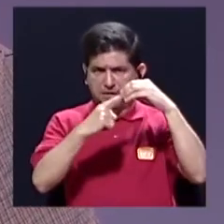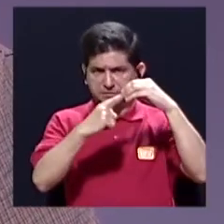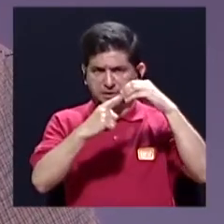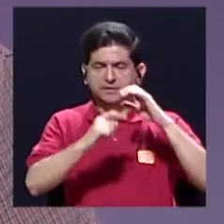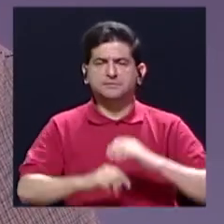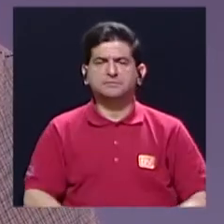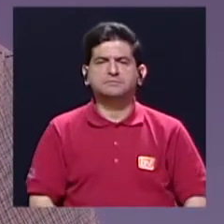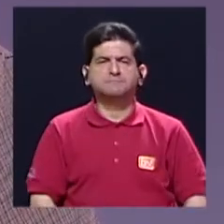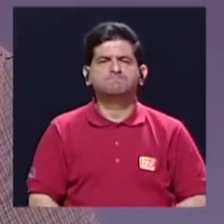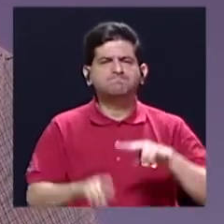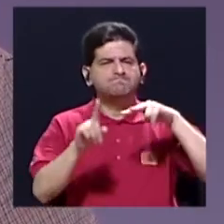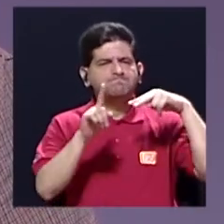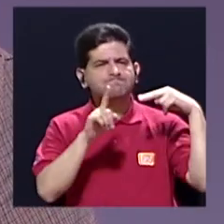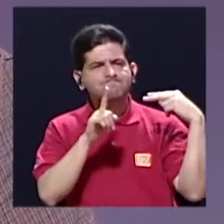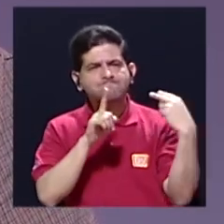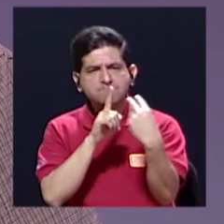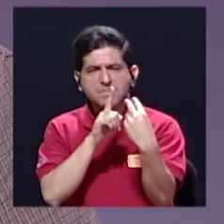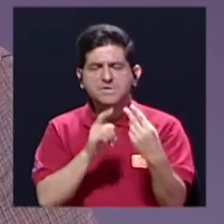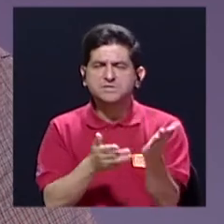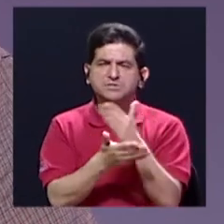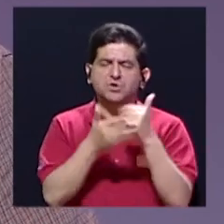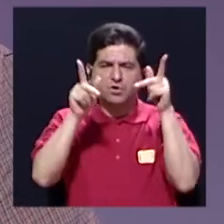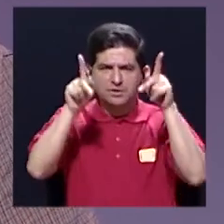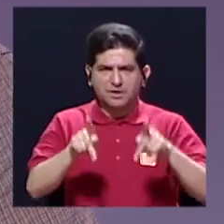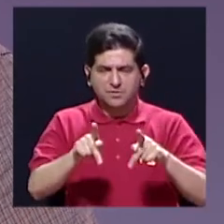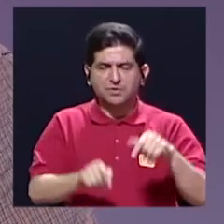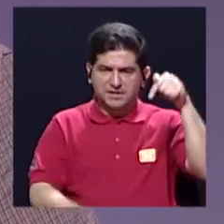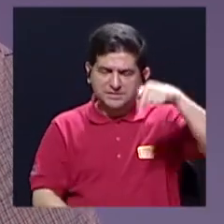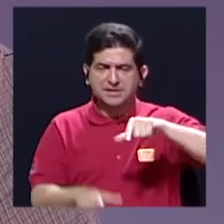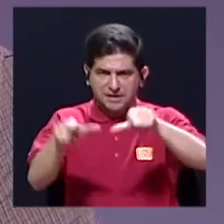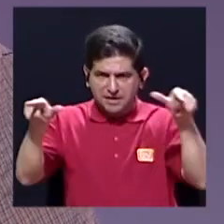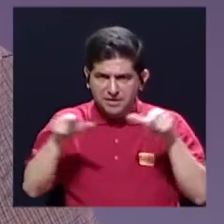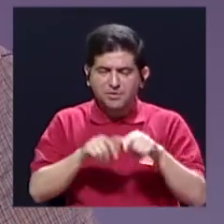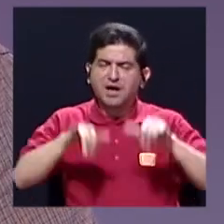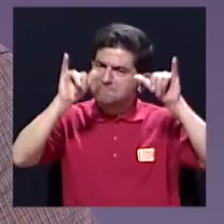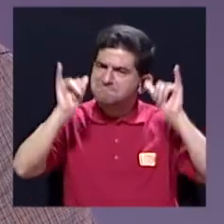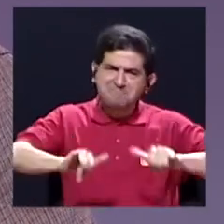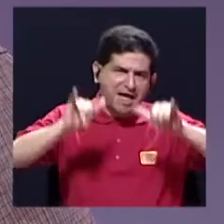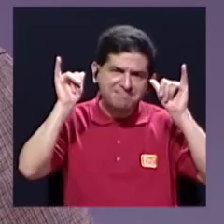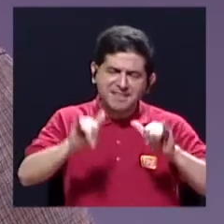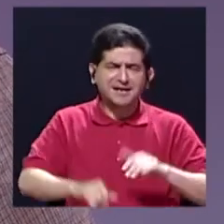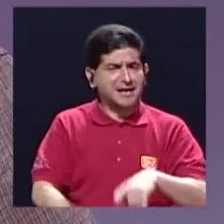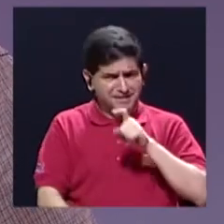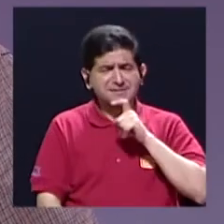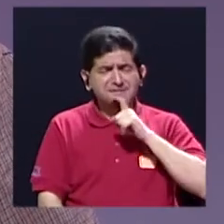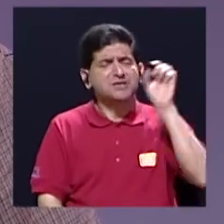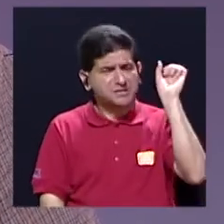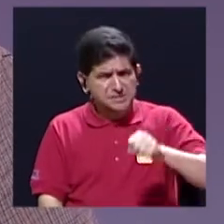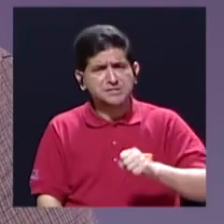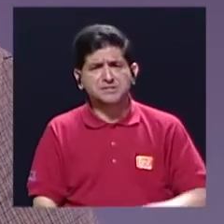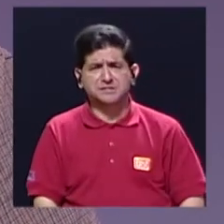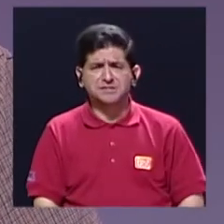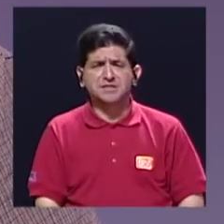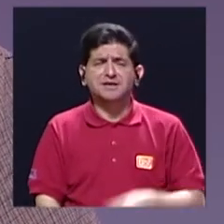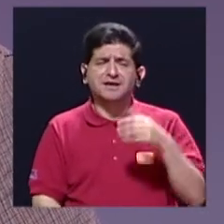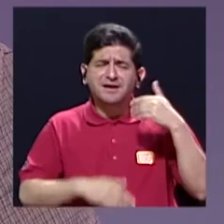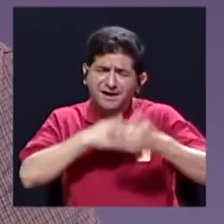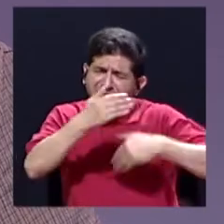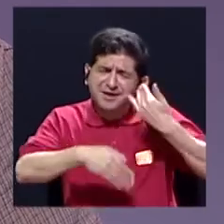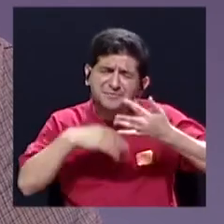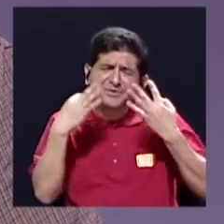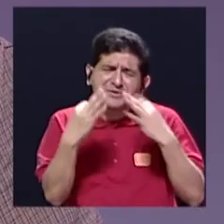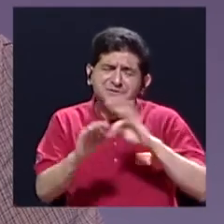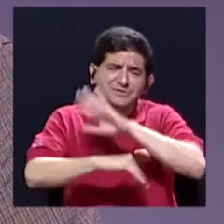Y la visión de algunos de los que estamos aquí es mantener eso, con muchas dificultades, porque la tendencia